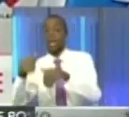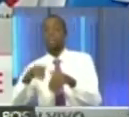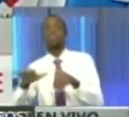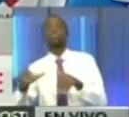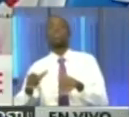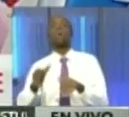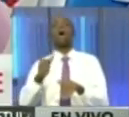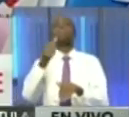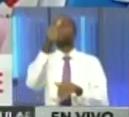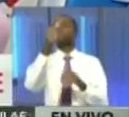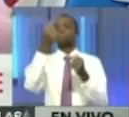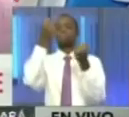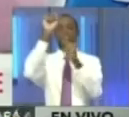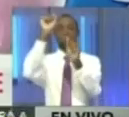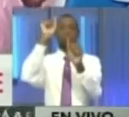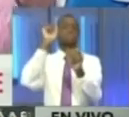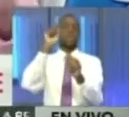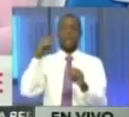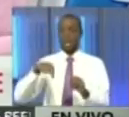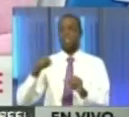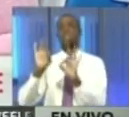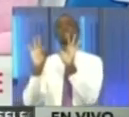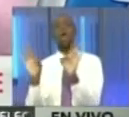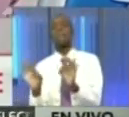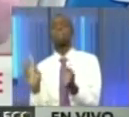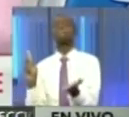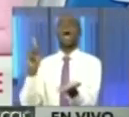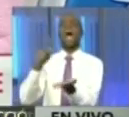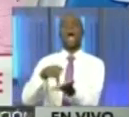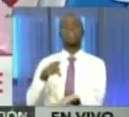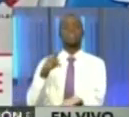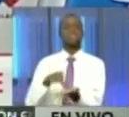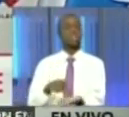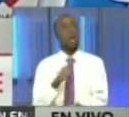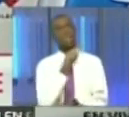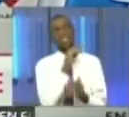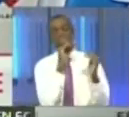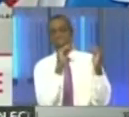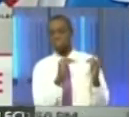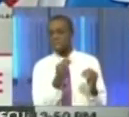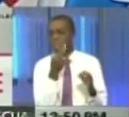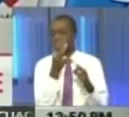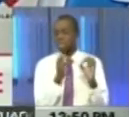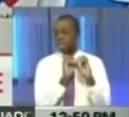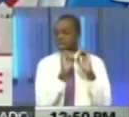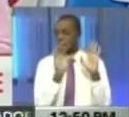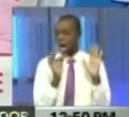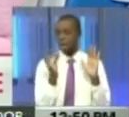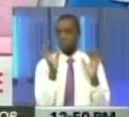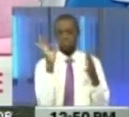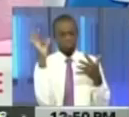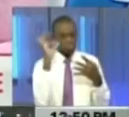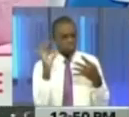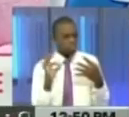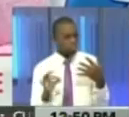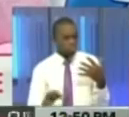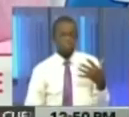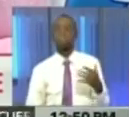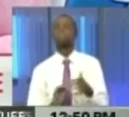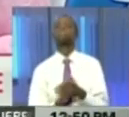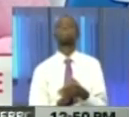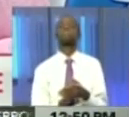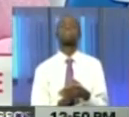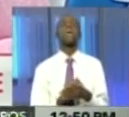de participación. Lo declara y lo dice muy específicamente. Entonces, ¿cuáles son estas